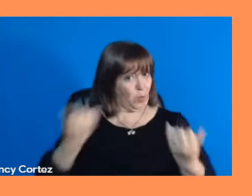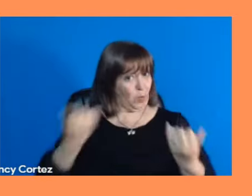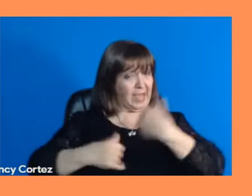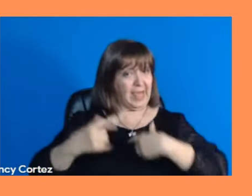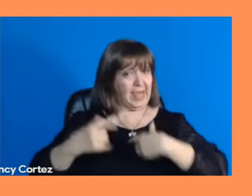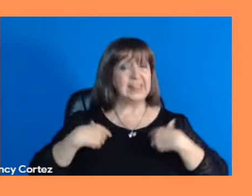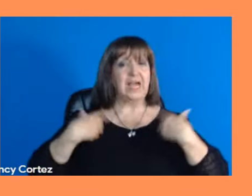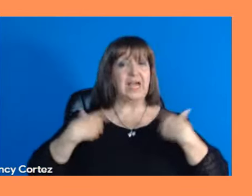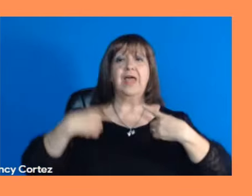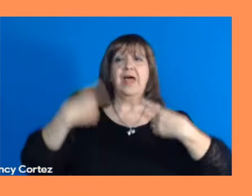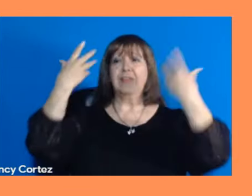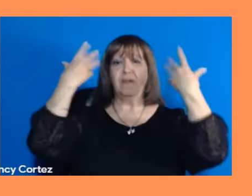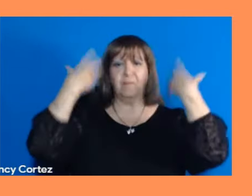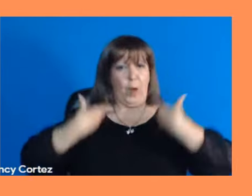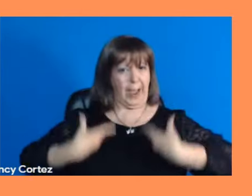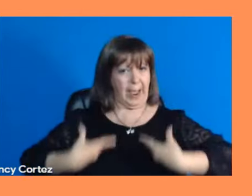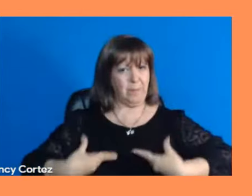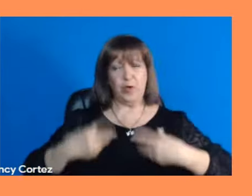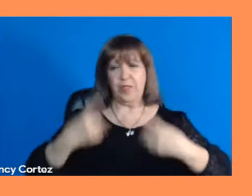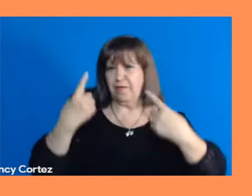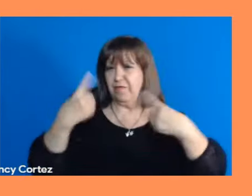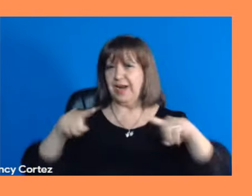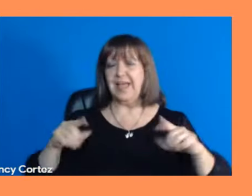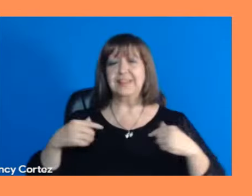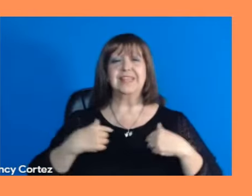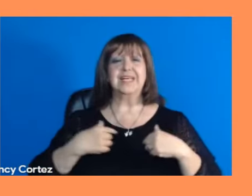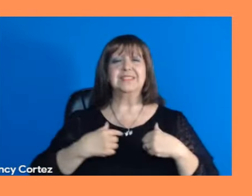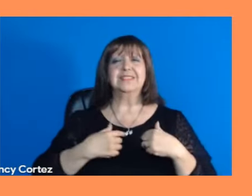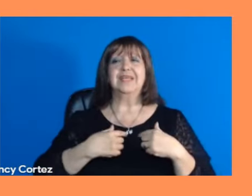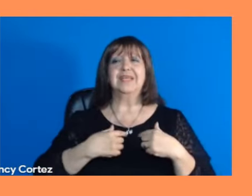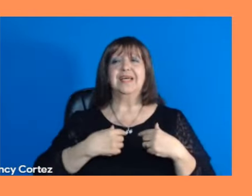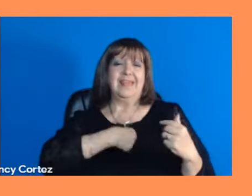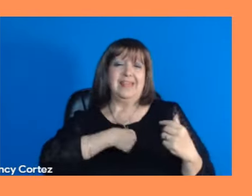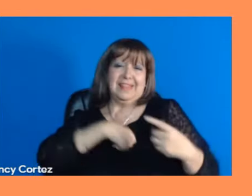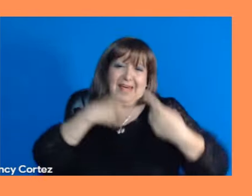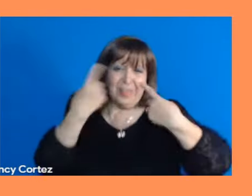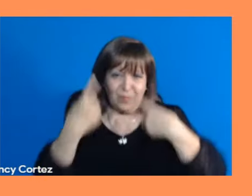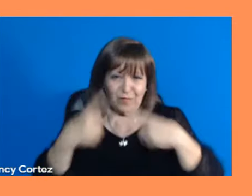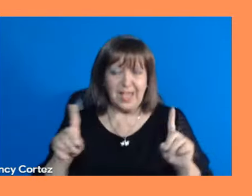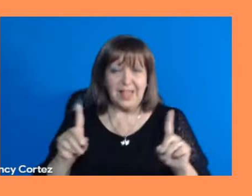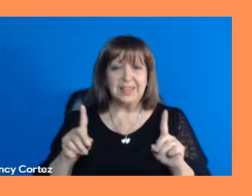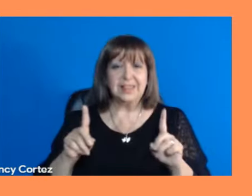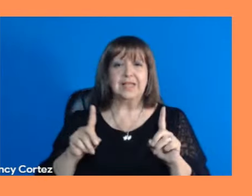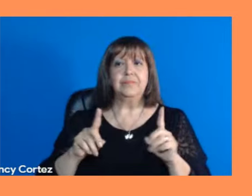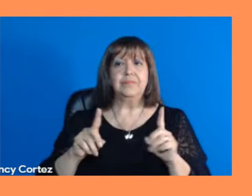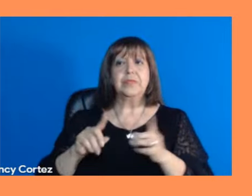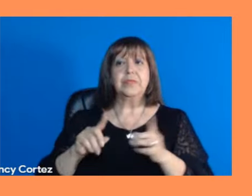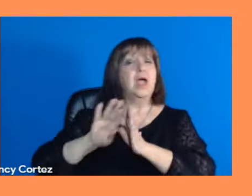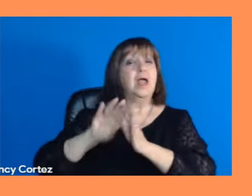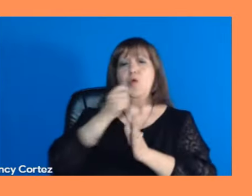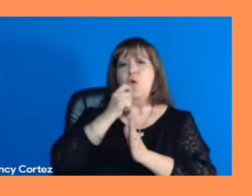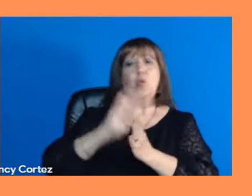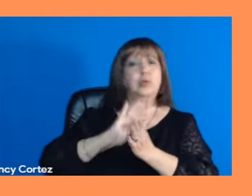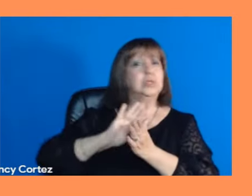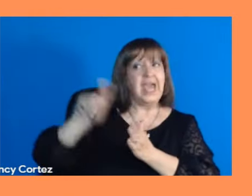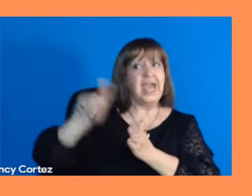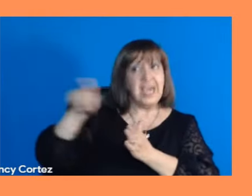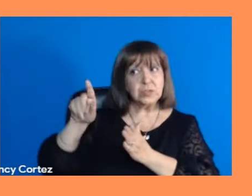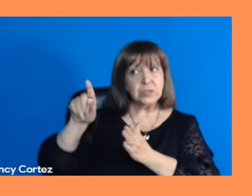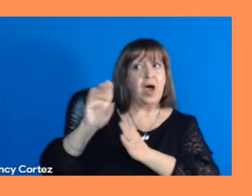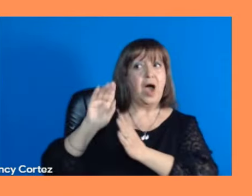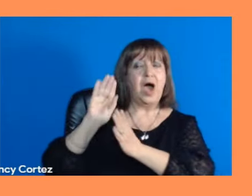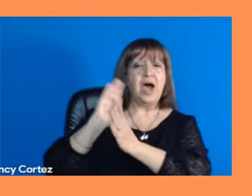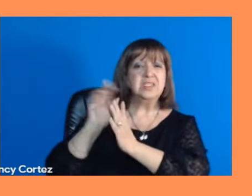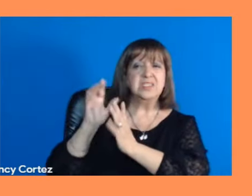identidades disidentes, y rechaza y se aleja de todo discurso o práctica que promueva el odio y la violencia.